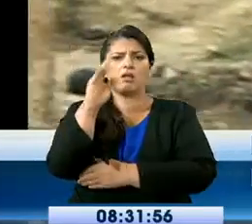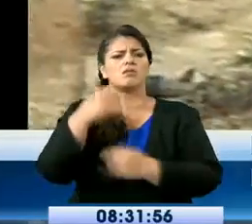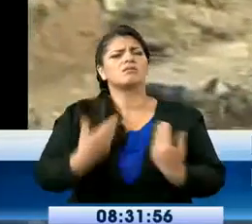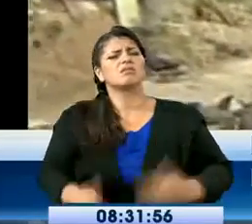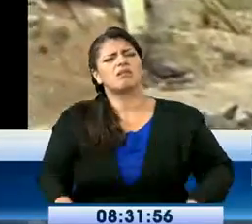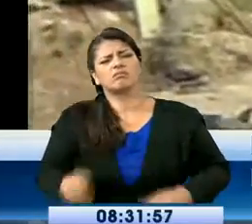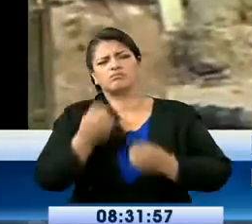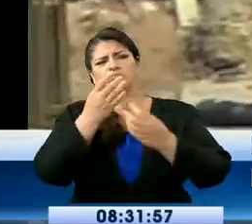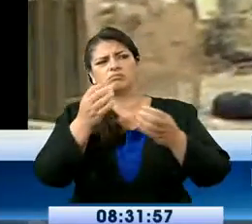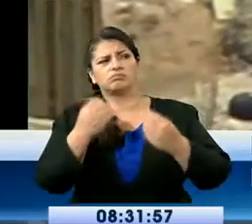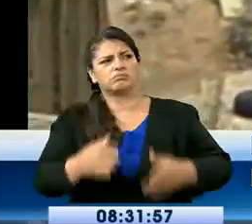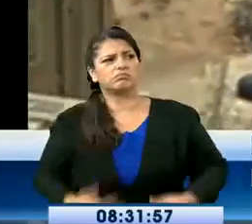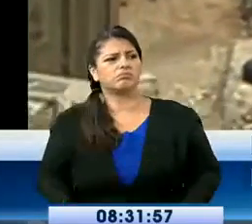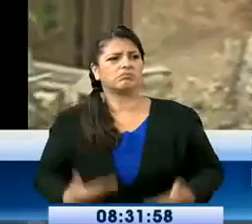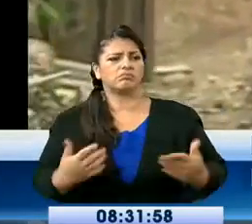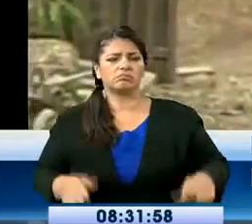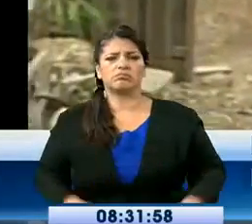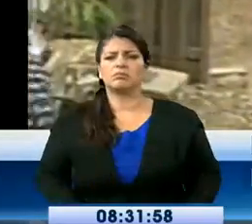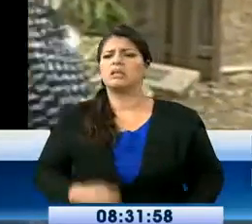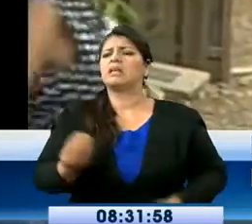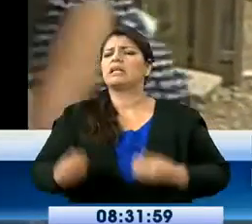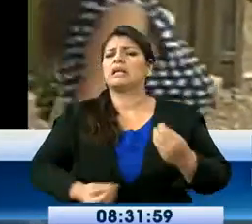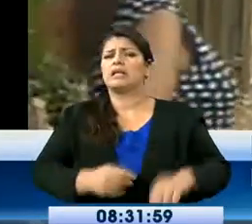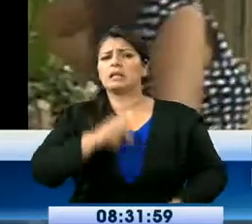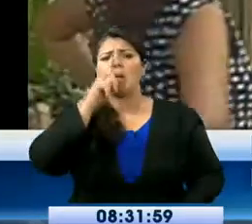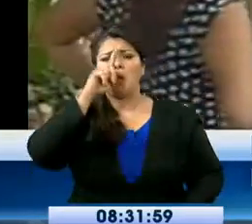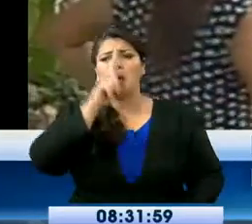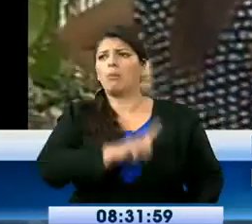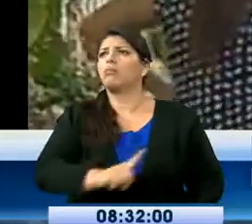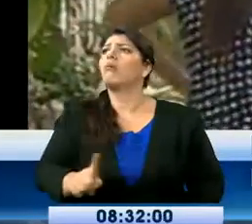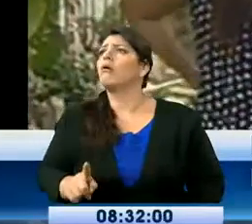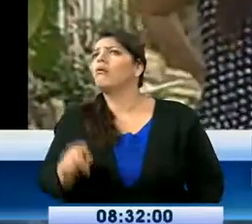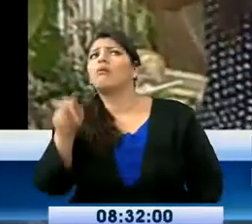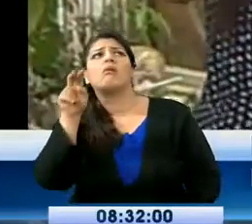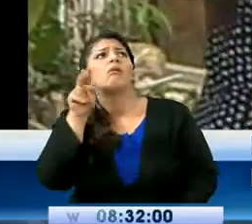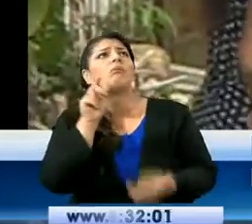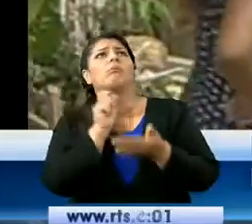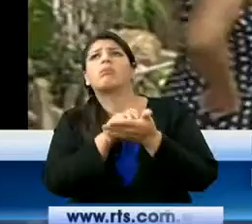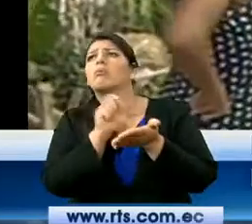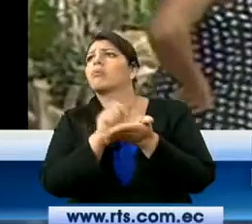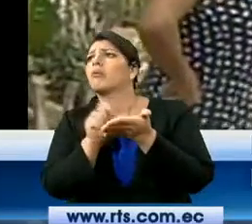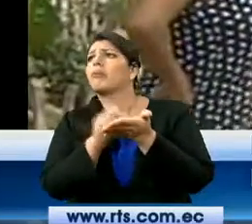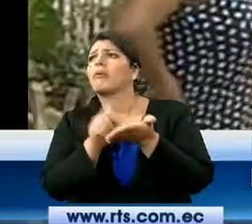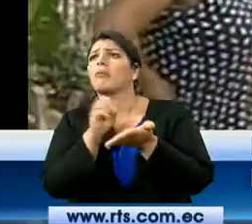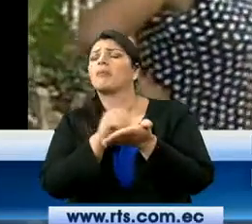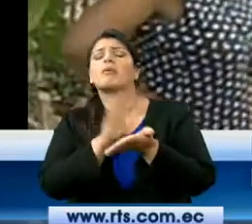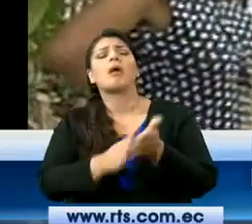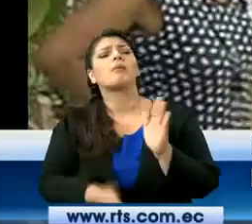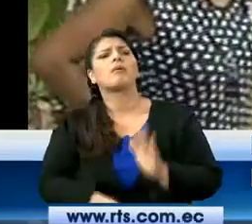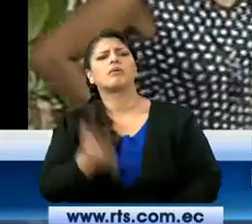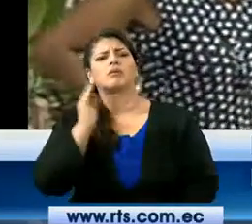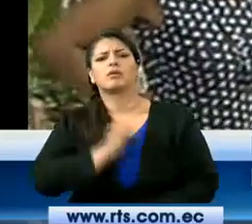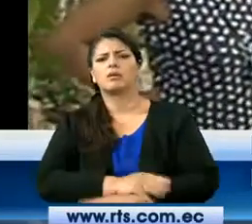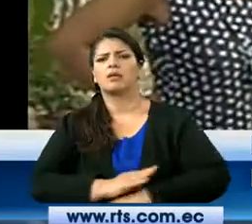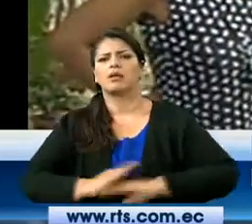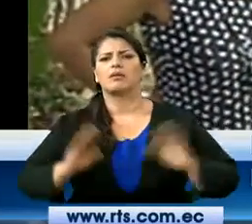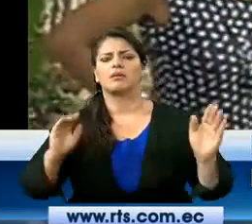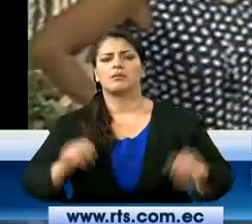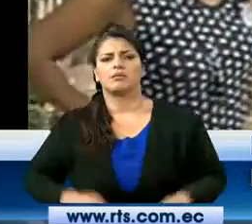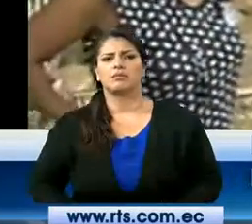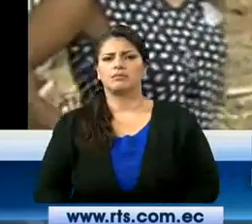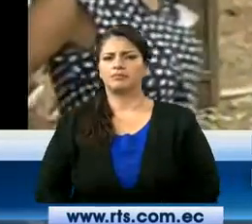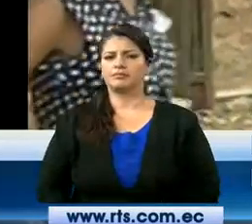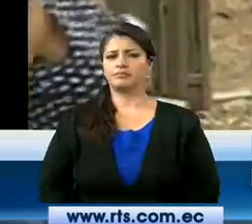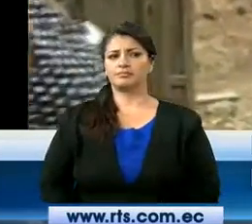siempre, mire Interagua vino aquí, puso eso por debajo, dejó todo mal arreglado, todo lleno de lodo, todo lleno de